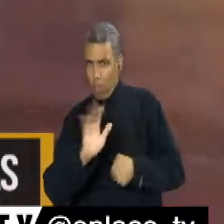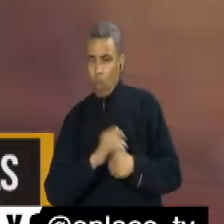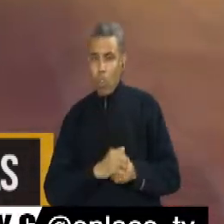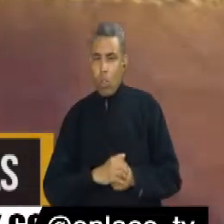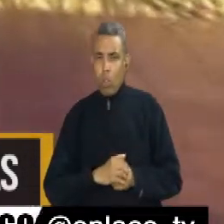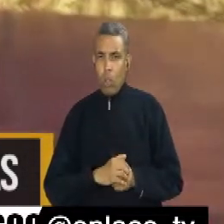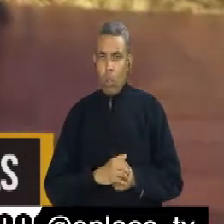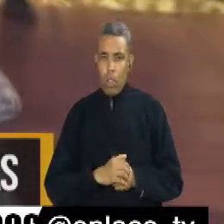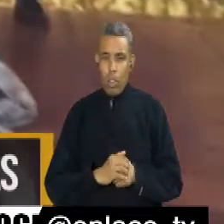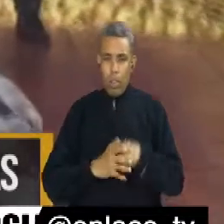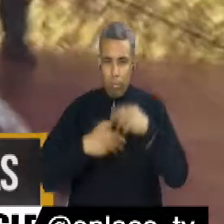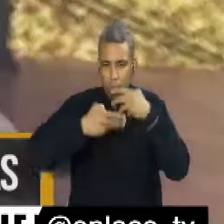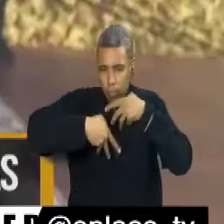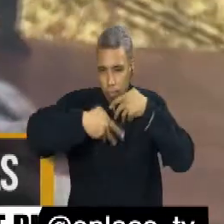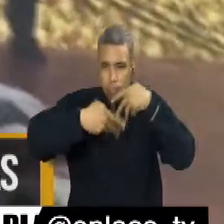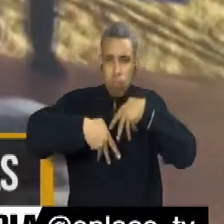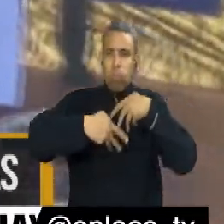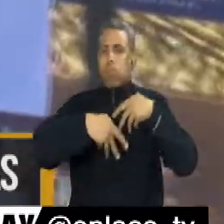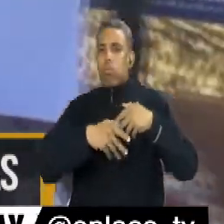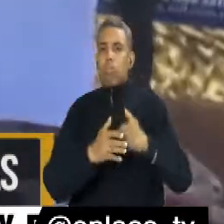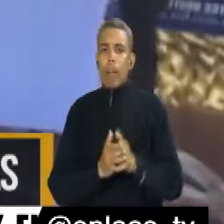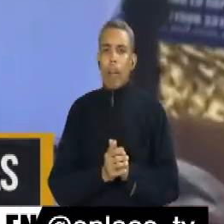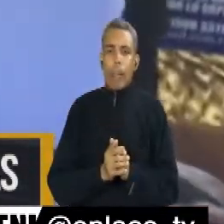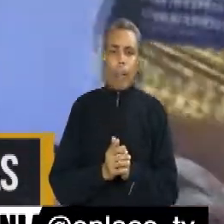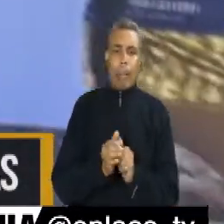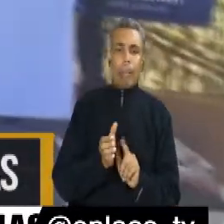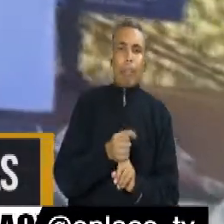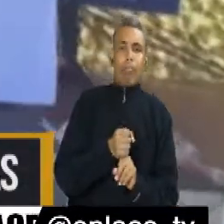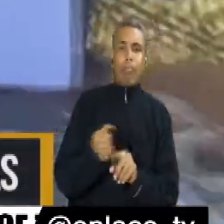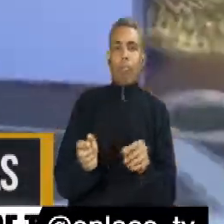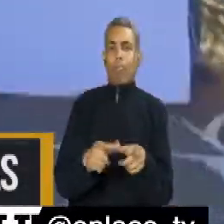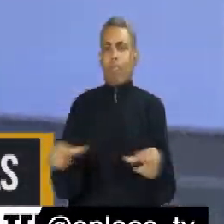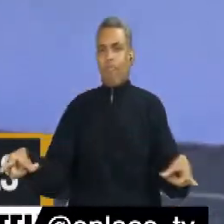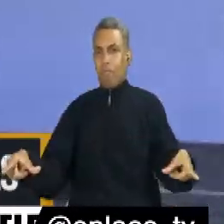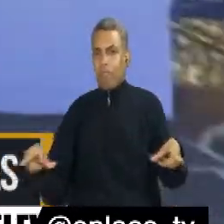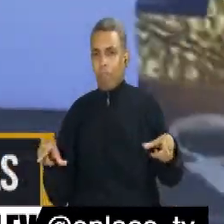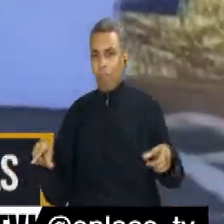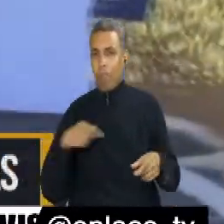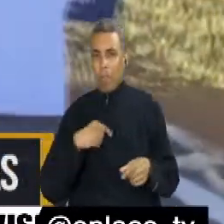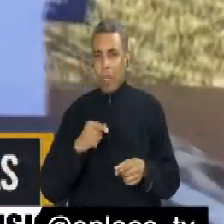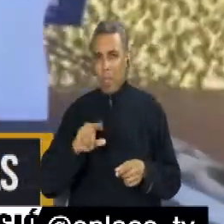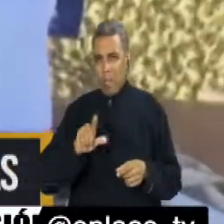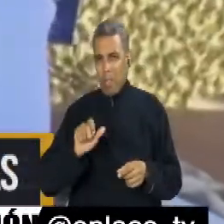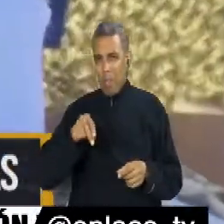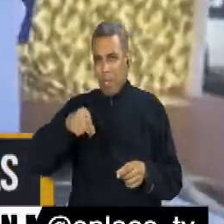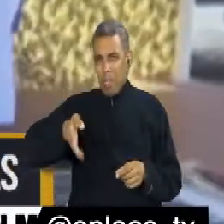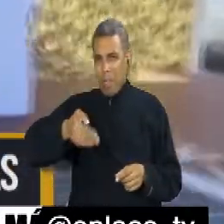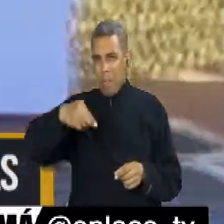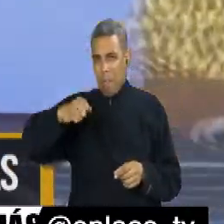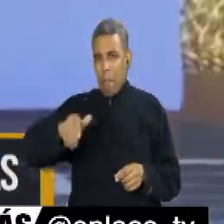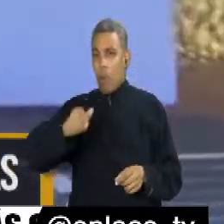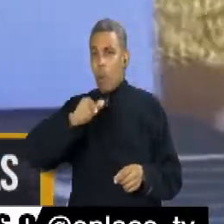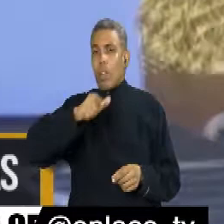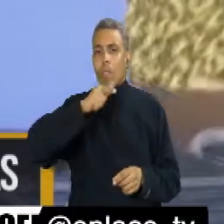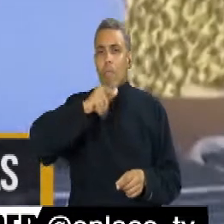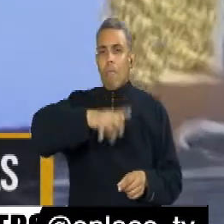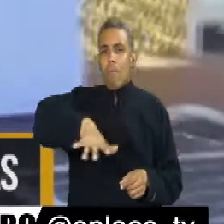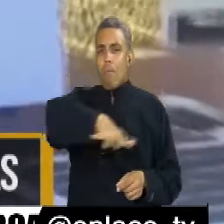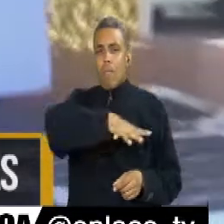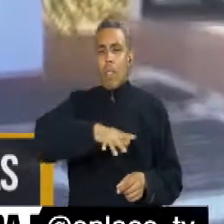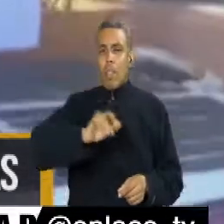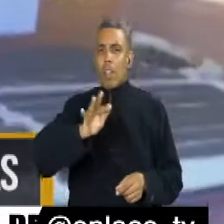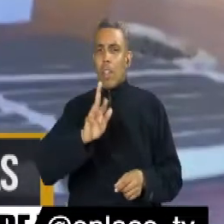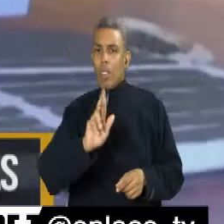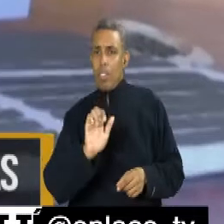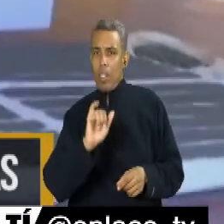Nacional, permitió la ubicación de un depósito ilegal en la vereda Trincheras del municipio de San Pablo, Bolívar, perteneciente